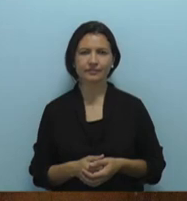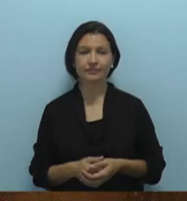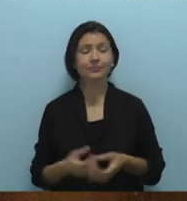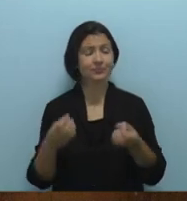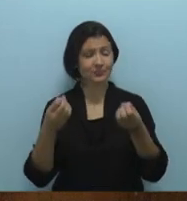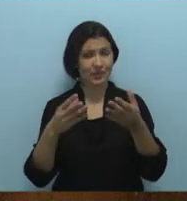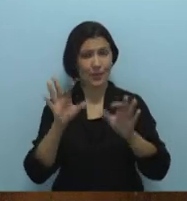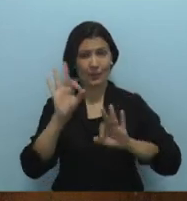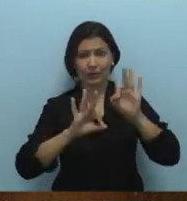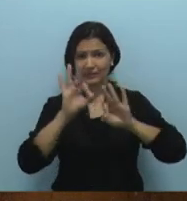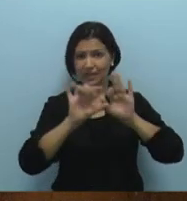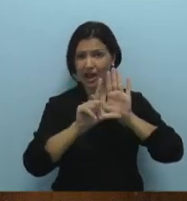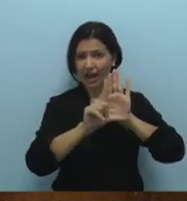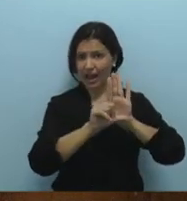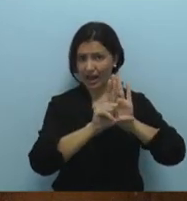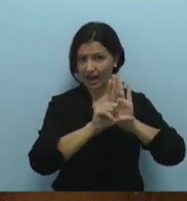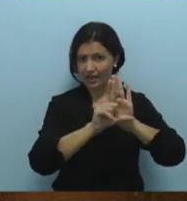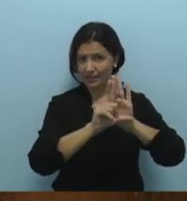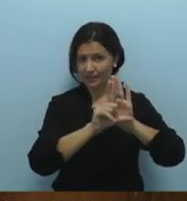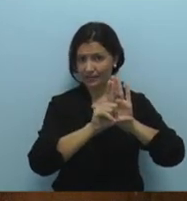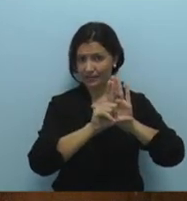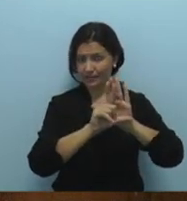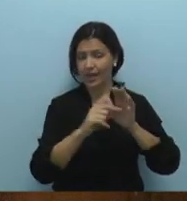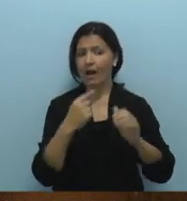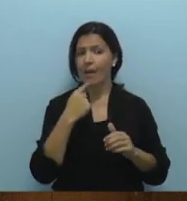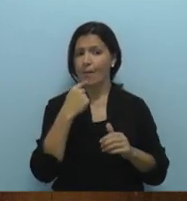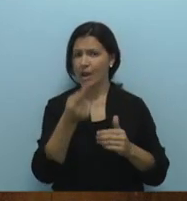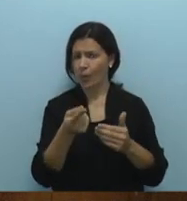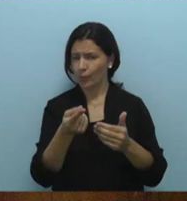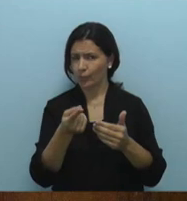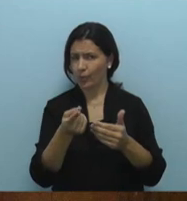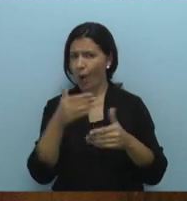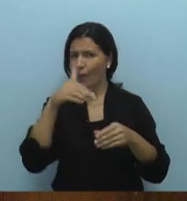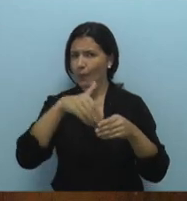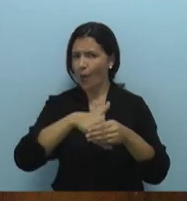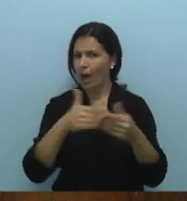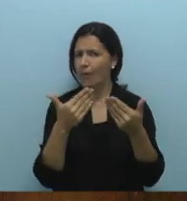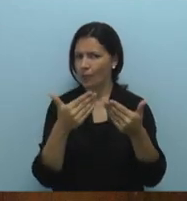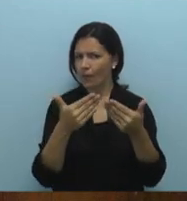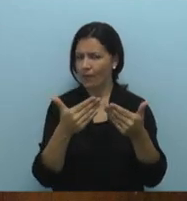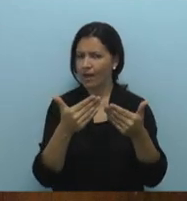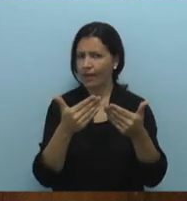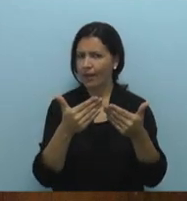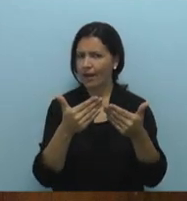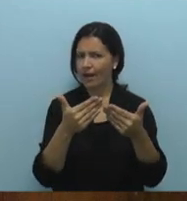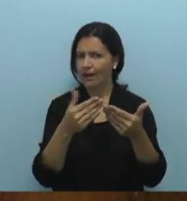Bien, vamos a poner a consideración la solicitud del tratamiento sobre tablas de este